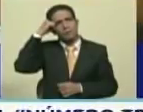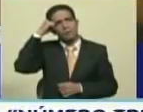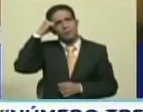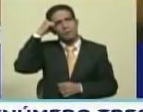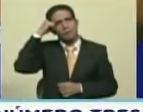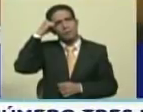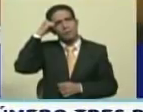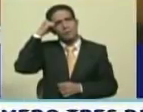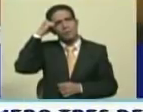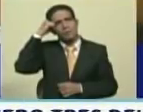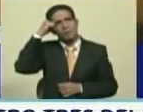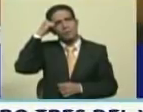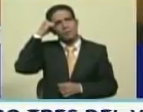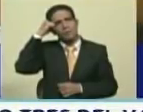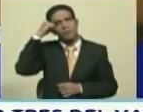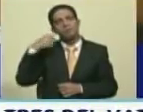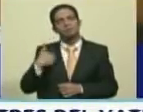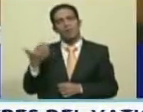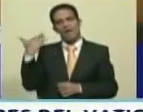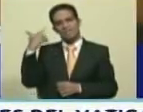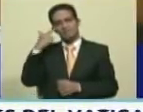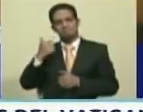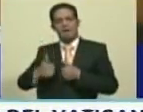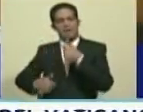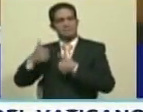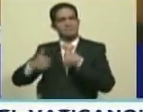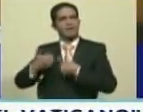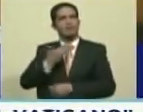era el candidato a la presidencia, la palabra de Fidel,